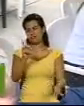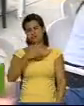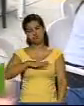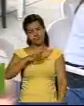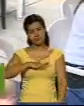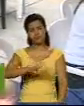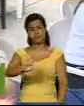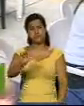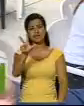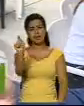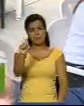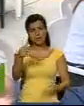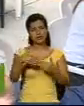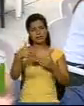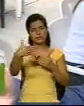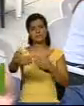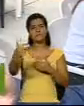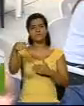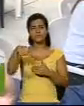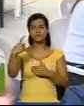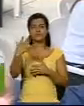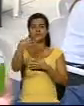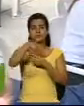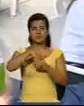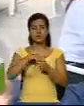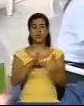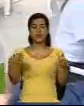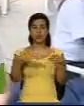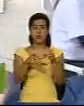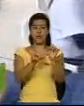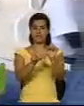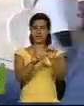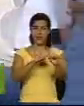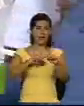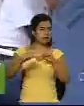Para todos, aquí hay inclusión, el partido